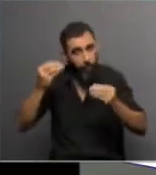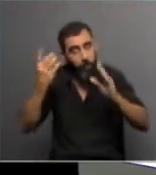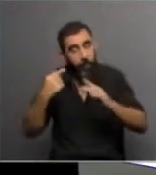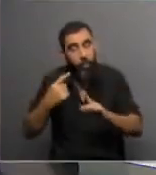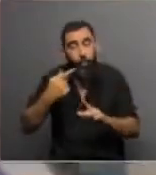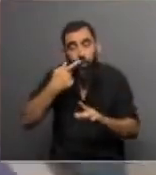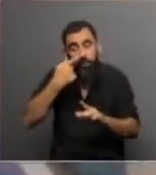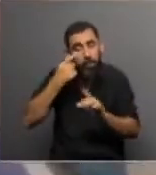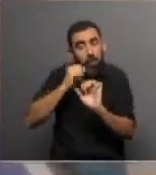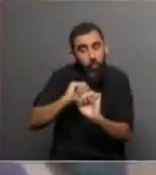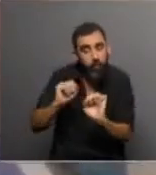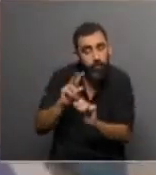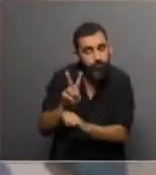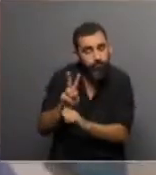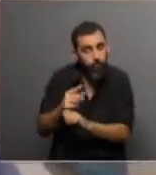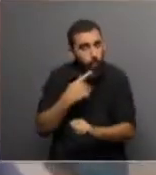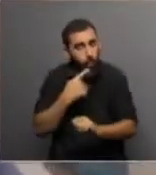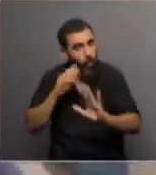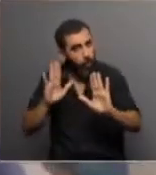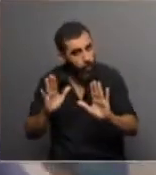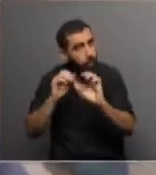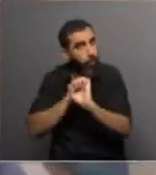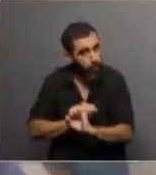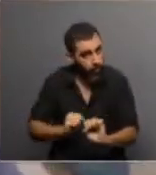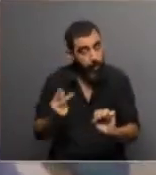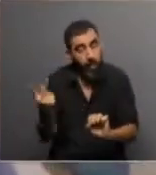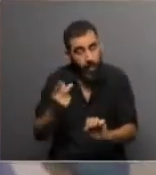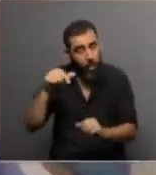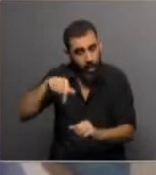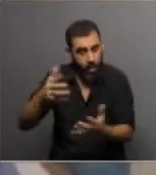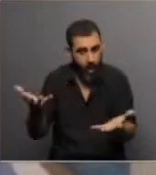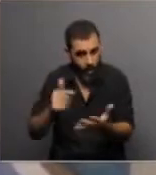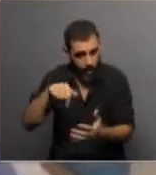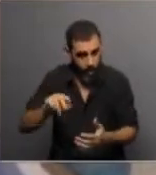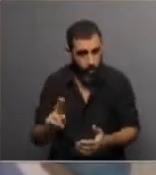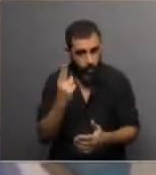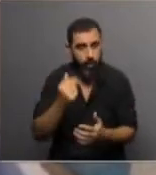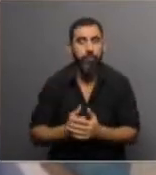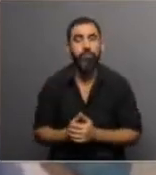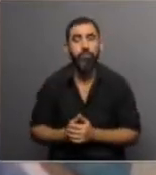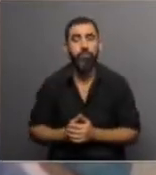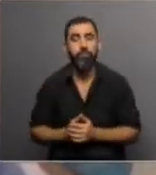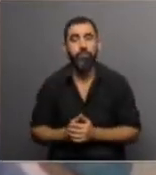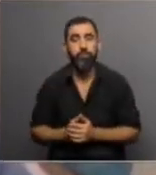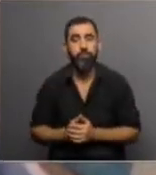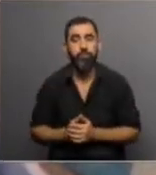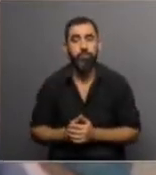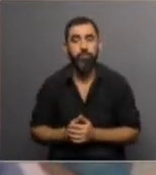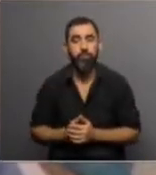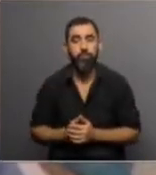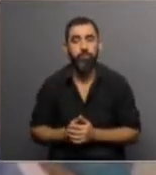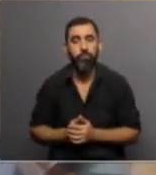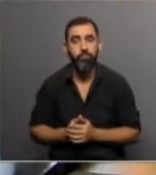tiene algunas características que la hace de interés y que serían las 2 que están de repente en este momento más presentes en el